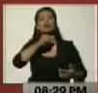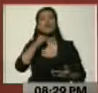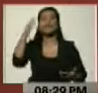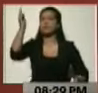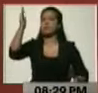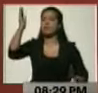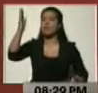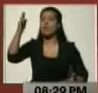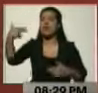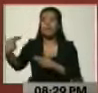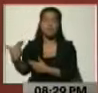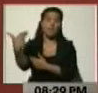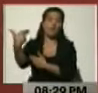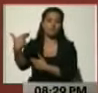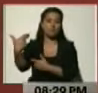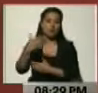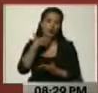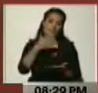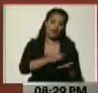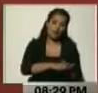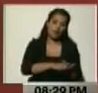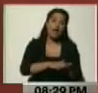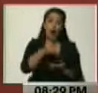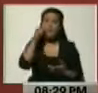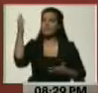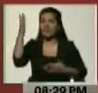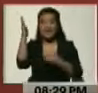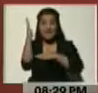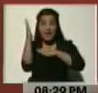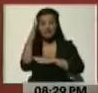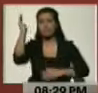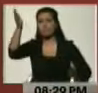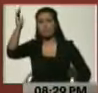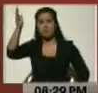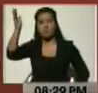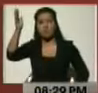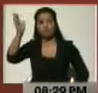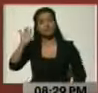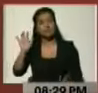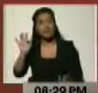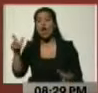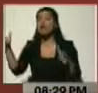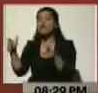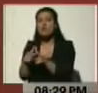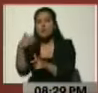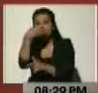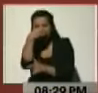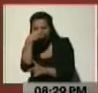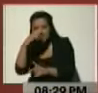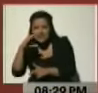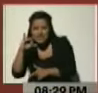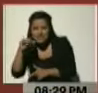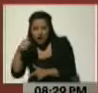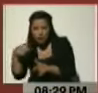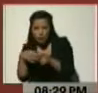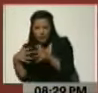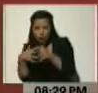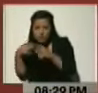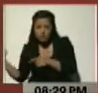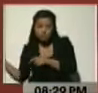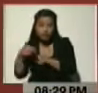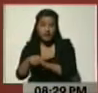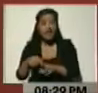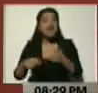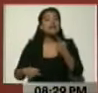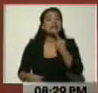CIA. Se dice que la embajada venezolana tuvo participación